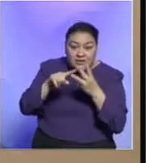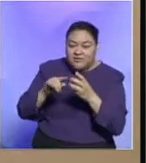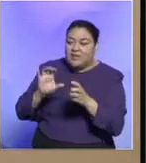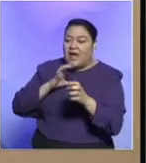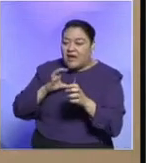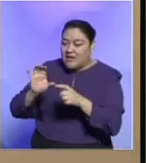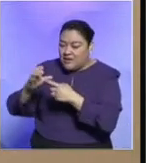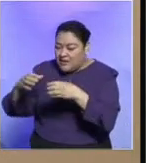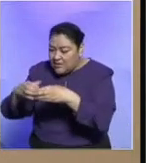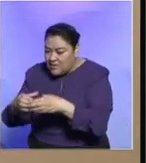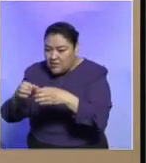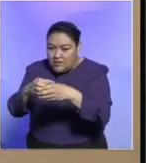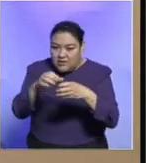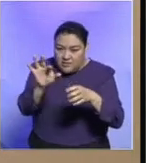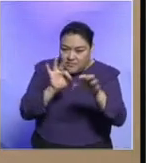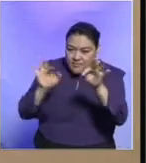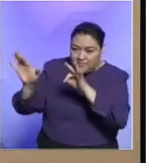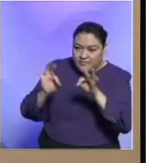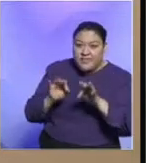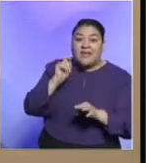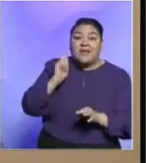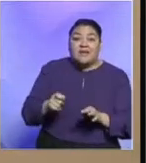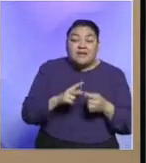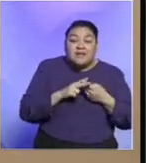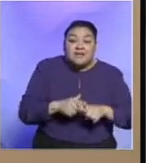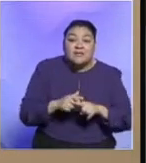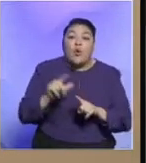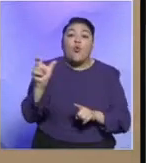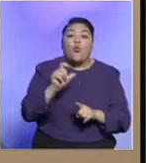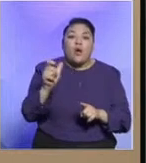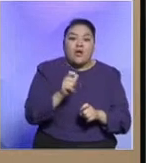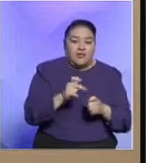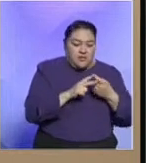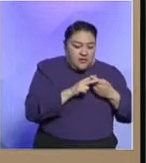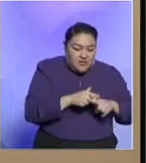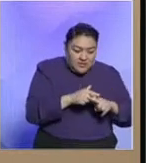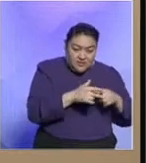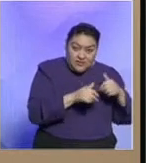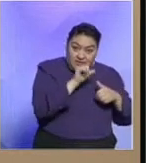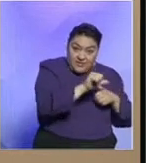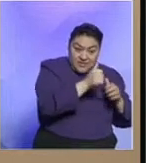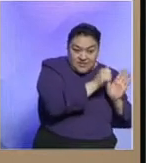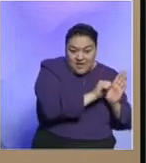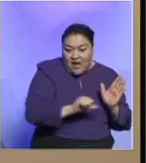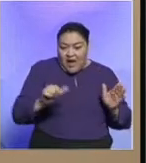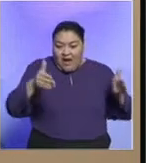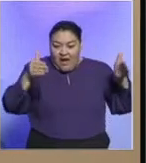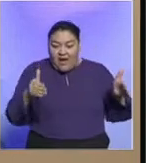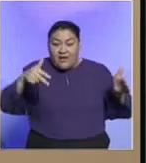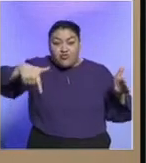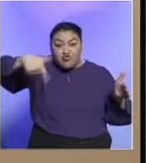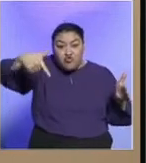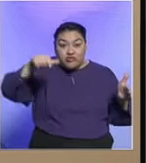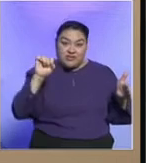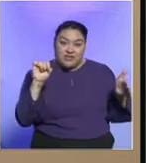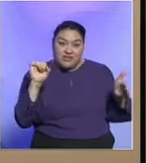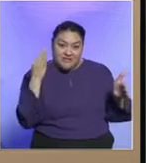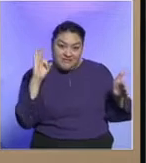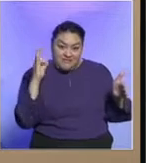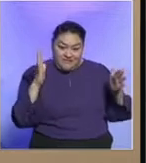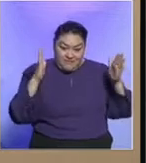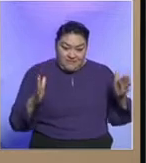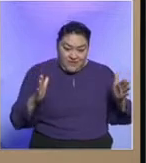tardar el 12 de febrero del año de la elección y así hasta la jornada electoral